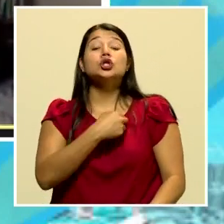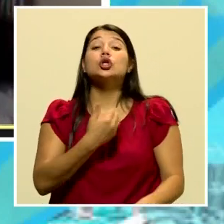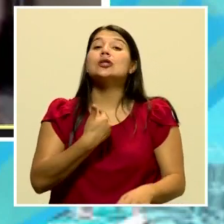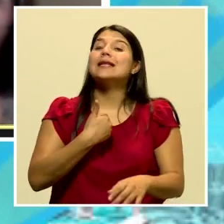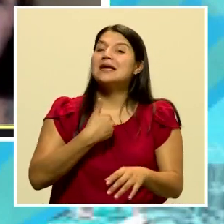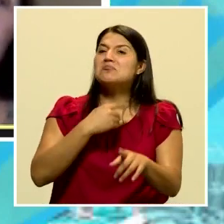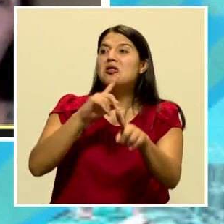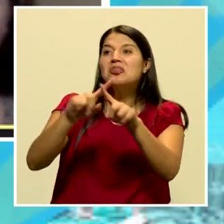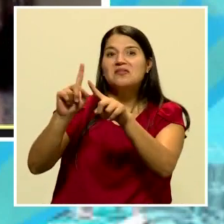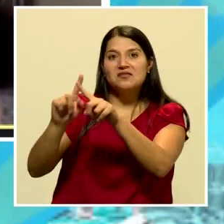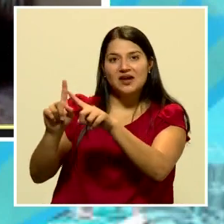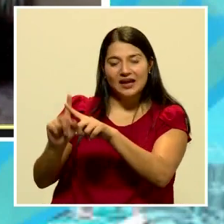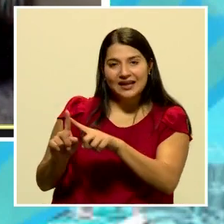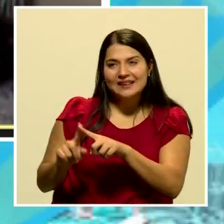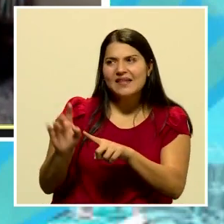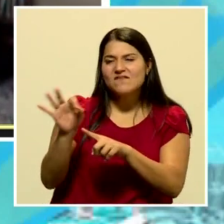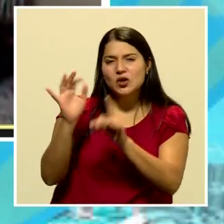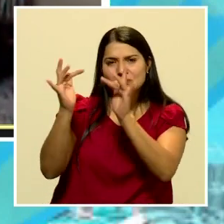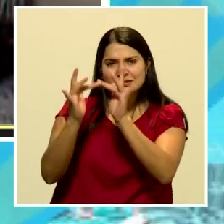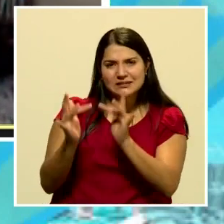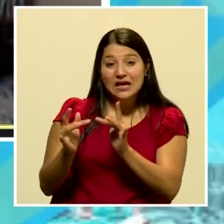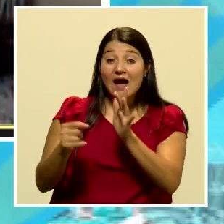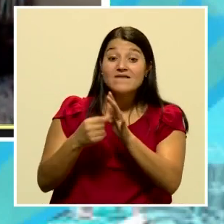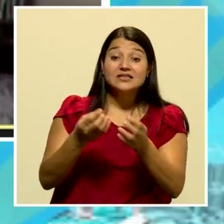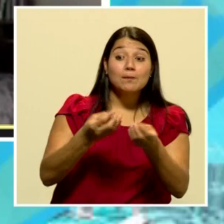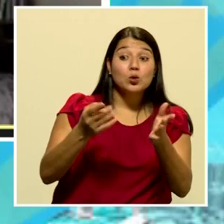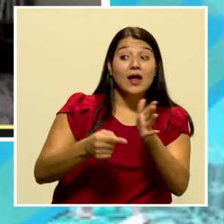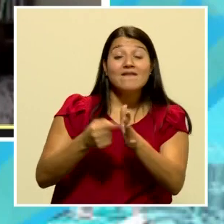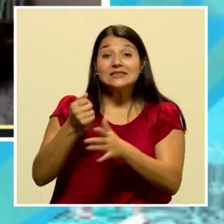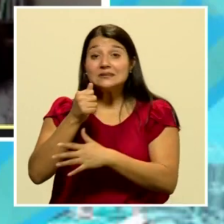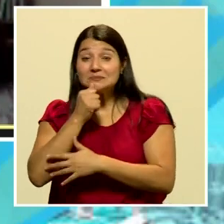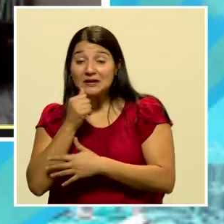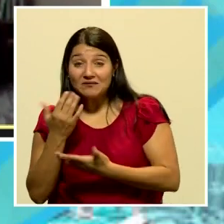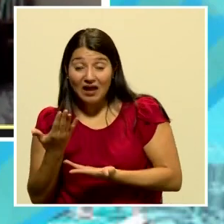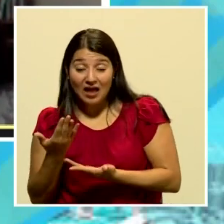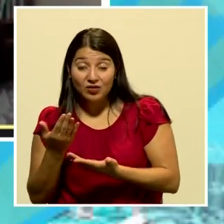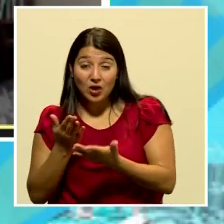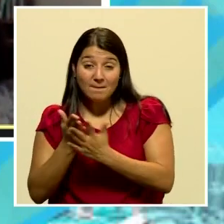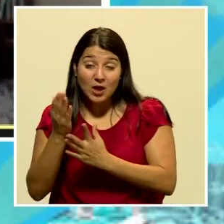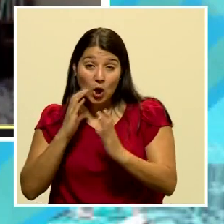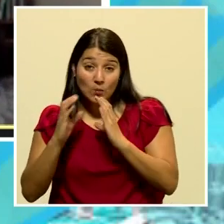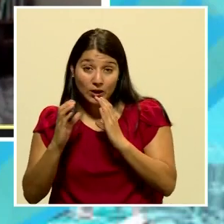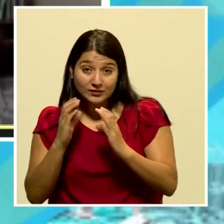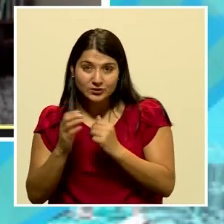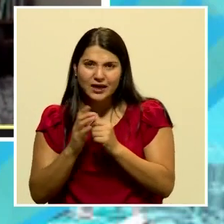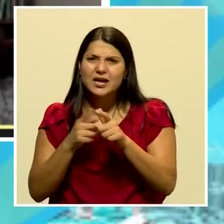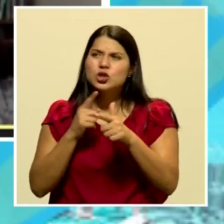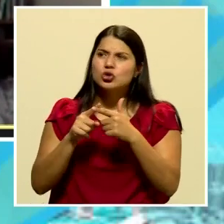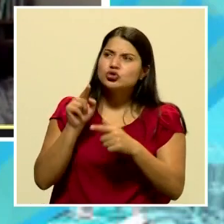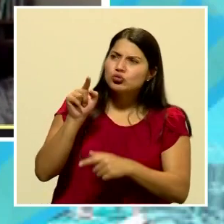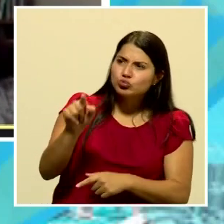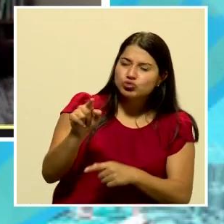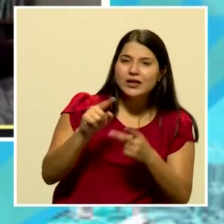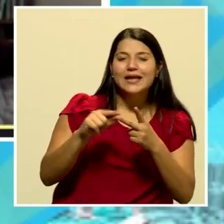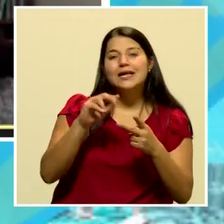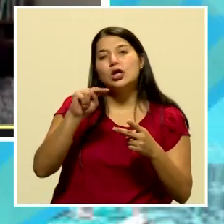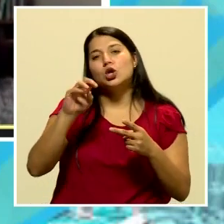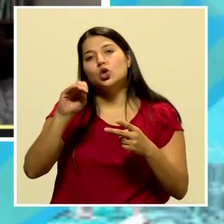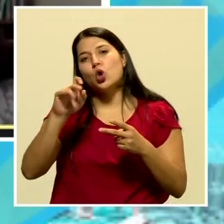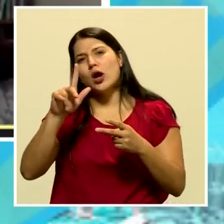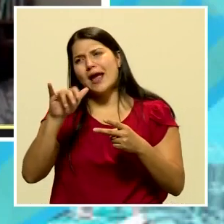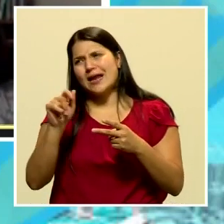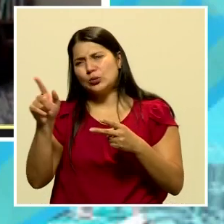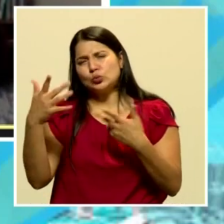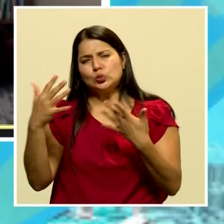varios y diferentes, y a veces son públicos, a veces son privados. Tanto tú como Noelia pues han sido grandes aliados